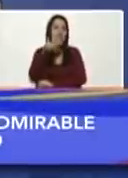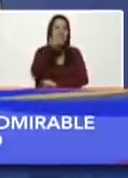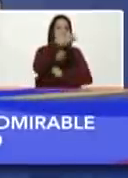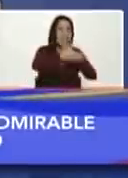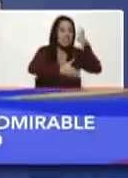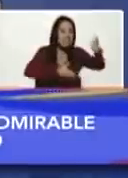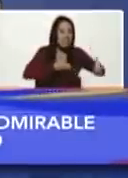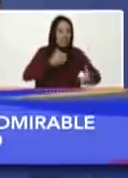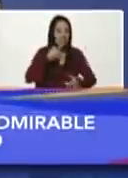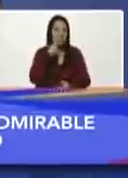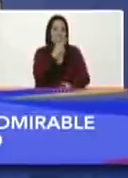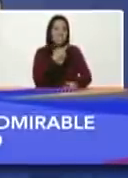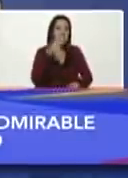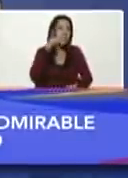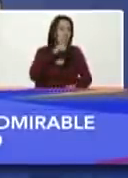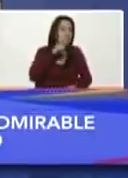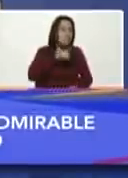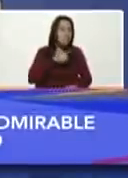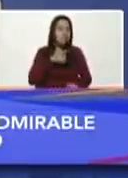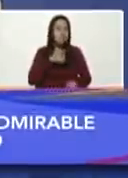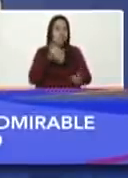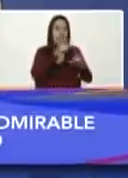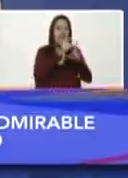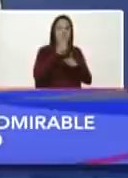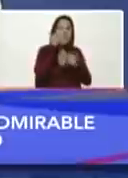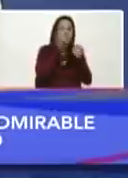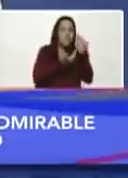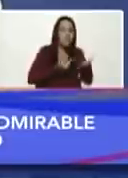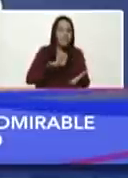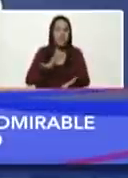los ofenden, los persiguen, los maltratan